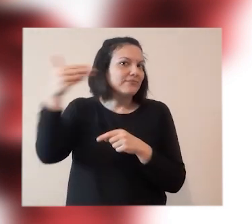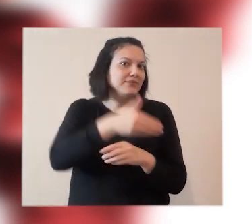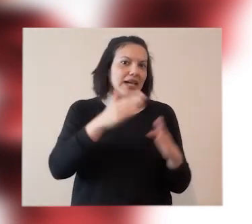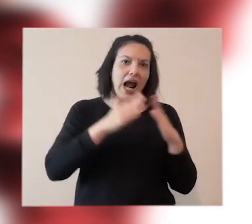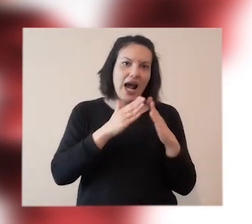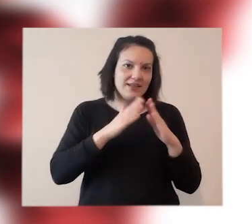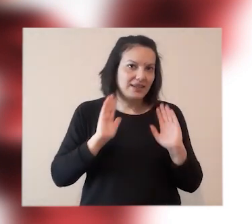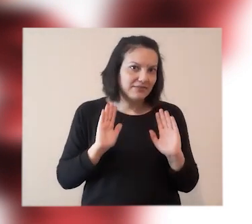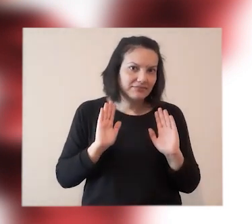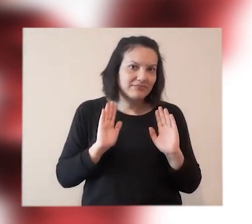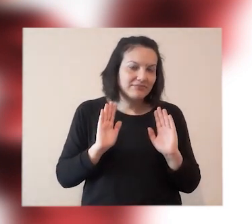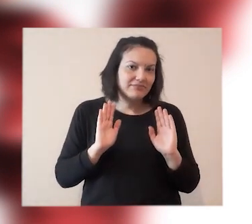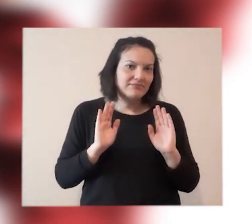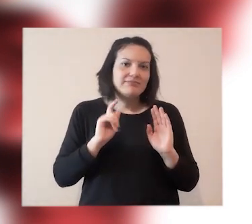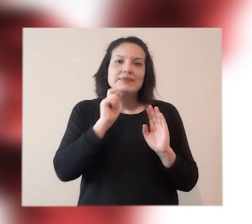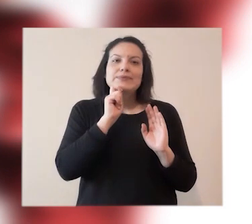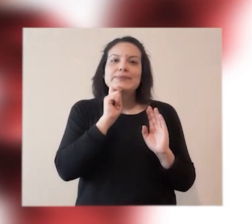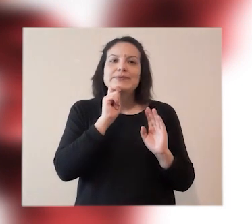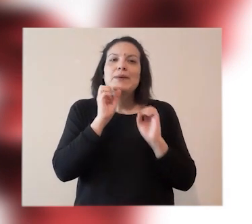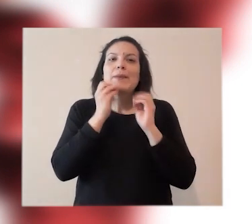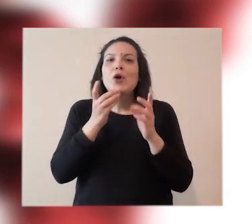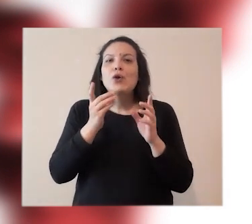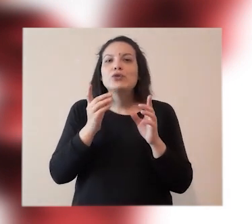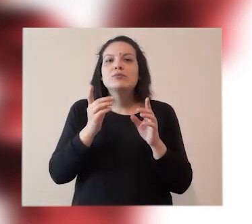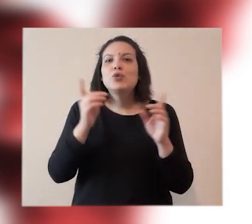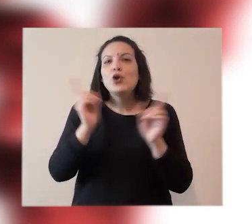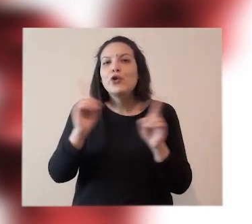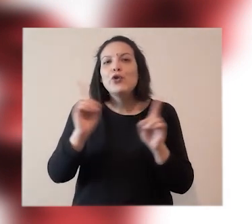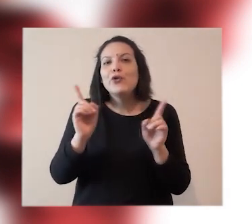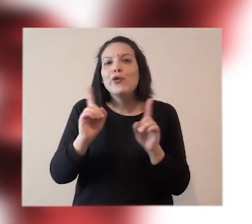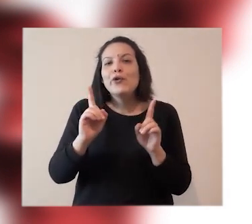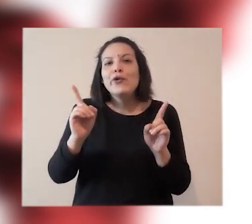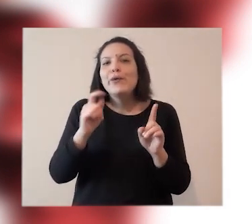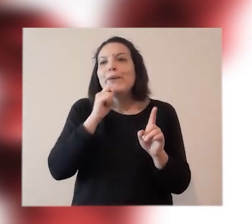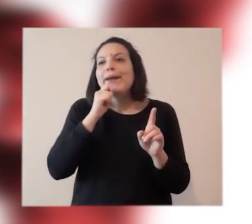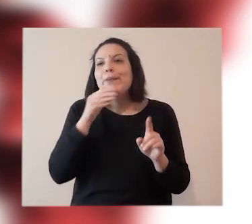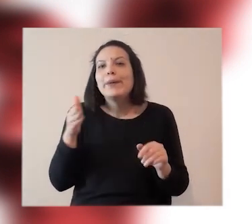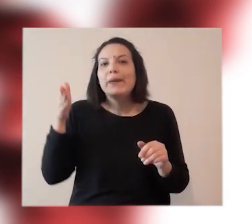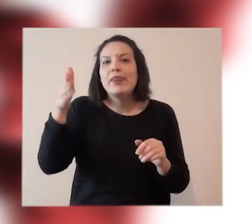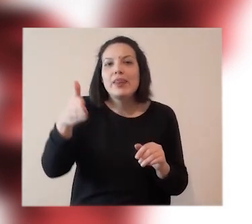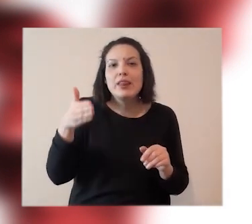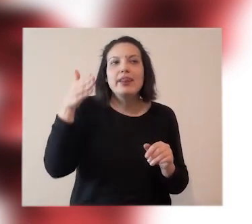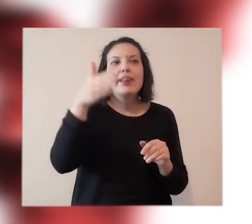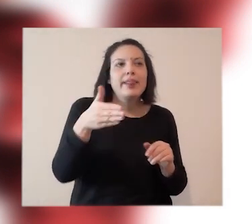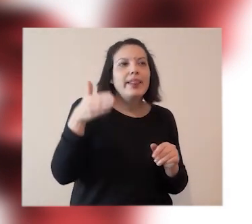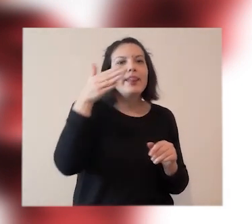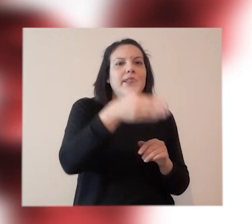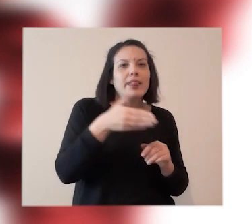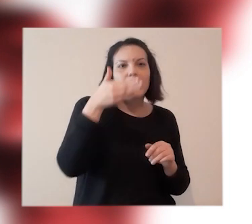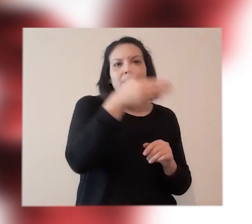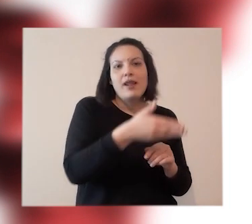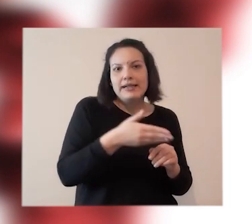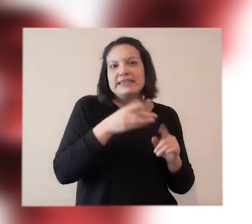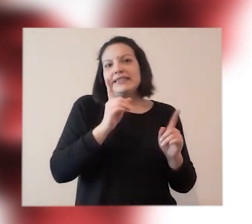nuestras casas o a nuestros hogares. Es decir, lo ideal no es empezar a movernos de un lugar a otro, ¿sí? Porque eso de